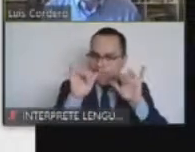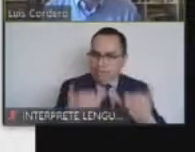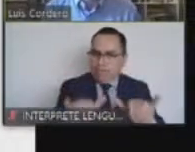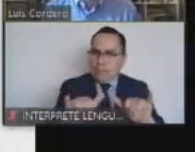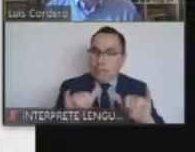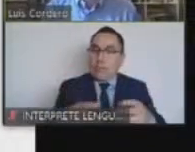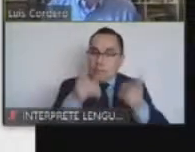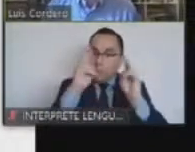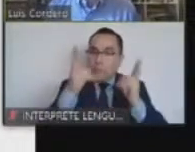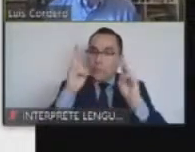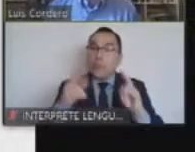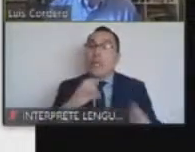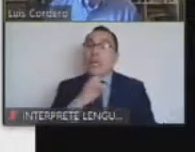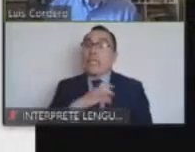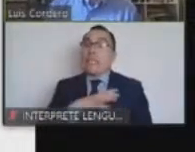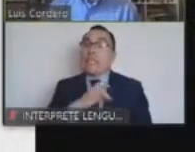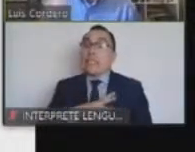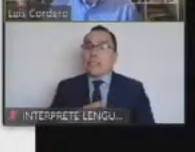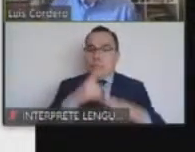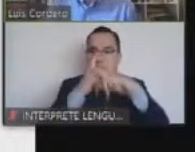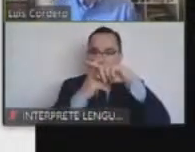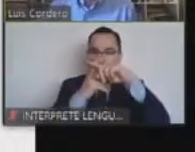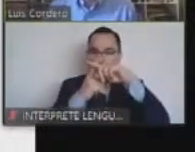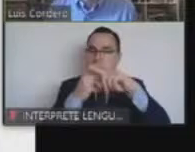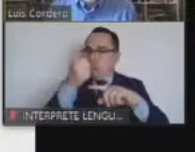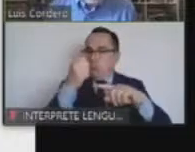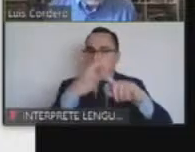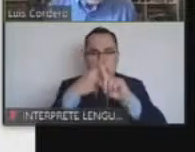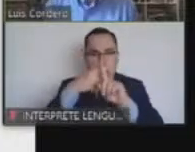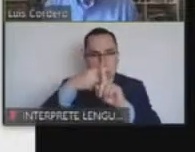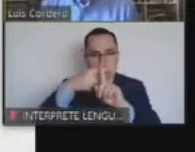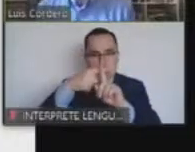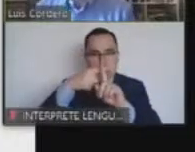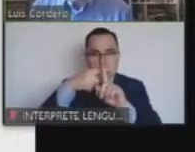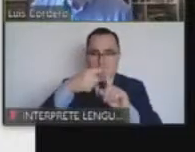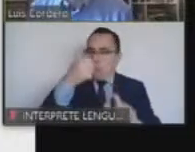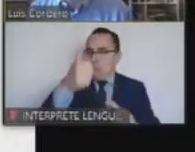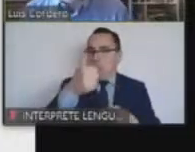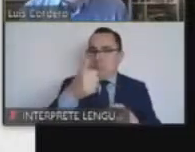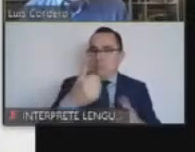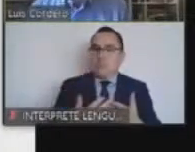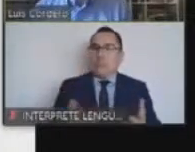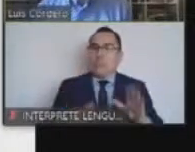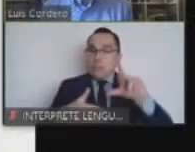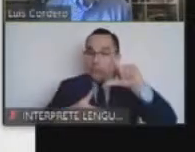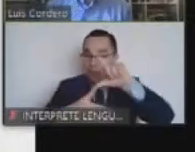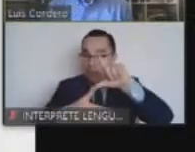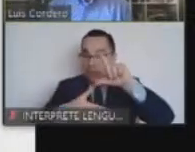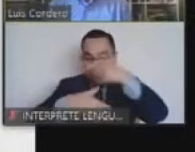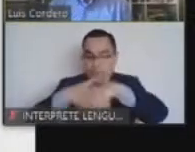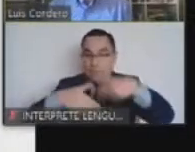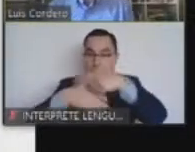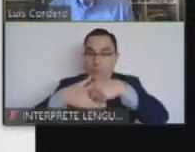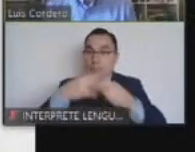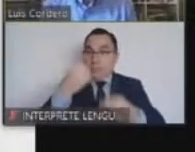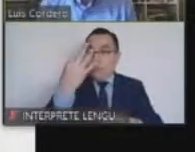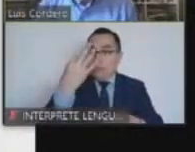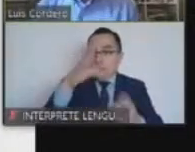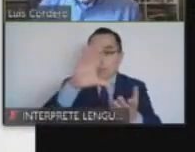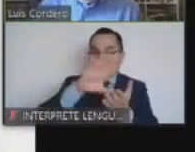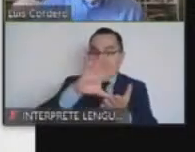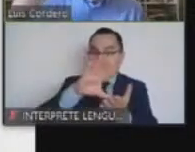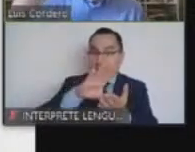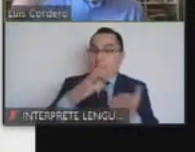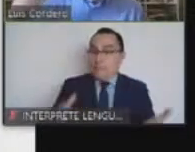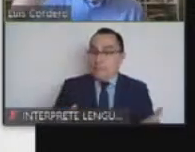chileno son relativamente positivos en relación a, en términos comparados. En América Latina son tres países que están